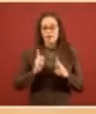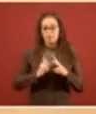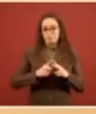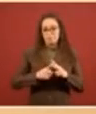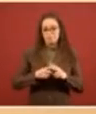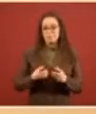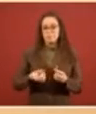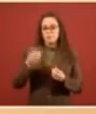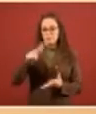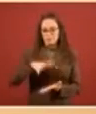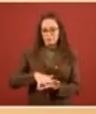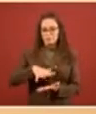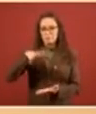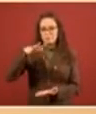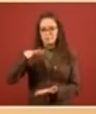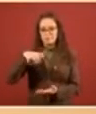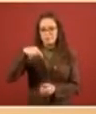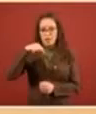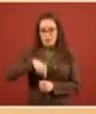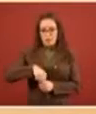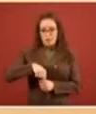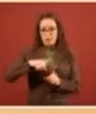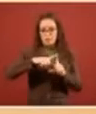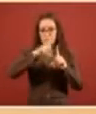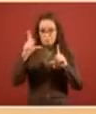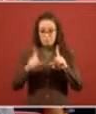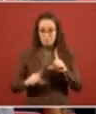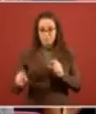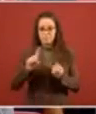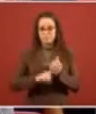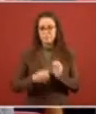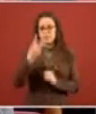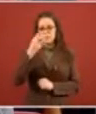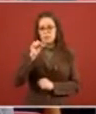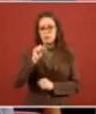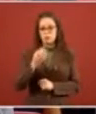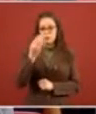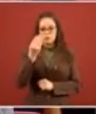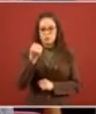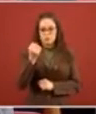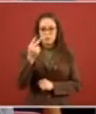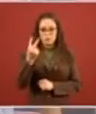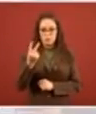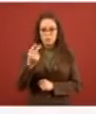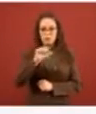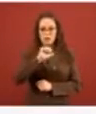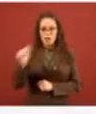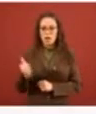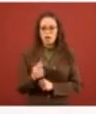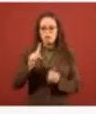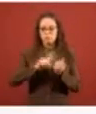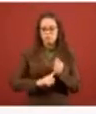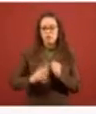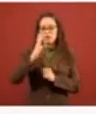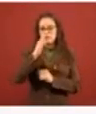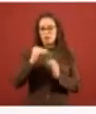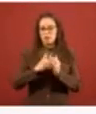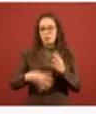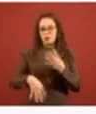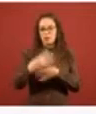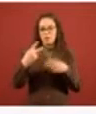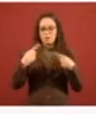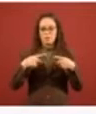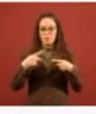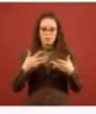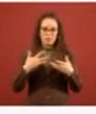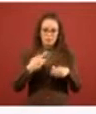incidencia acumulada, que para efectos del país es de 3.92 al corte de los 5.014 casos, y